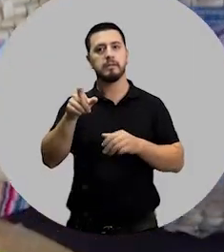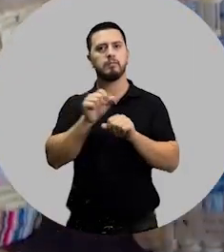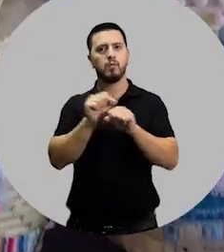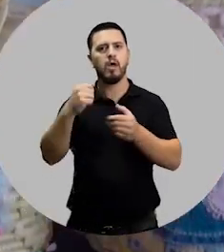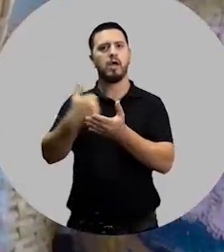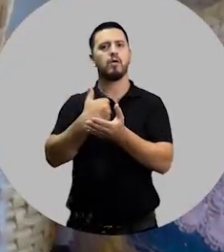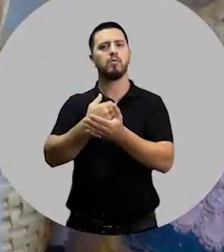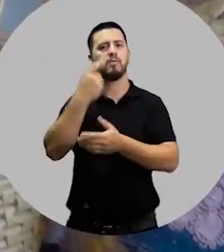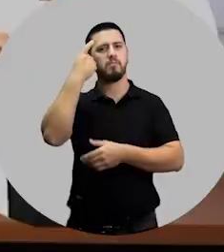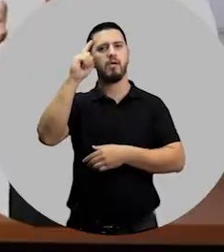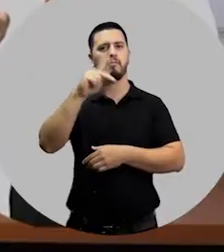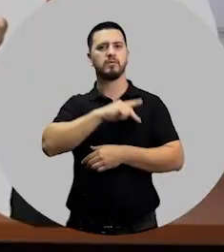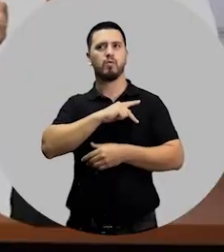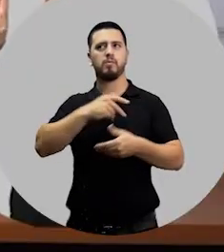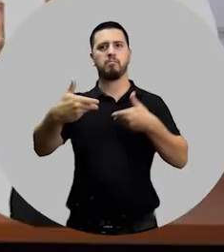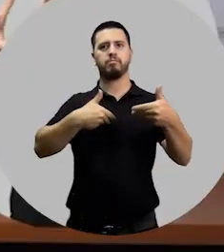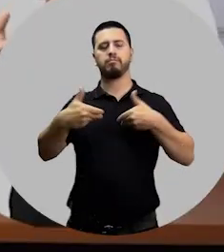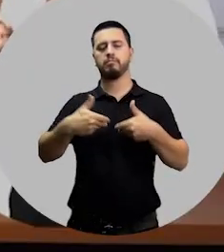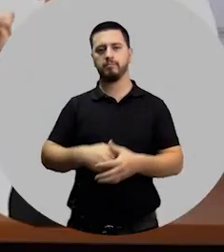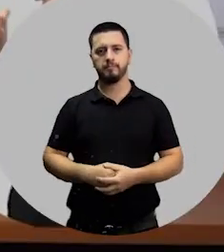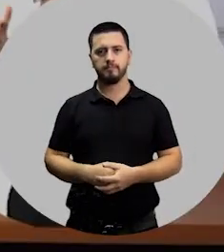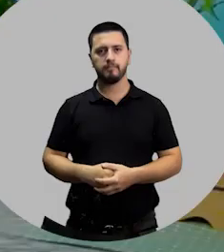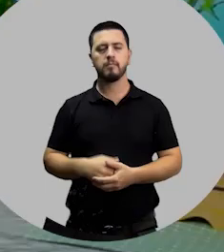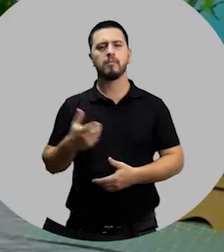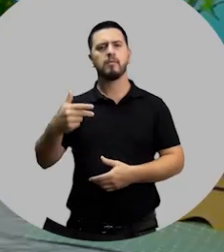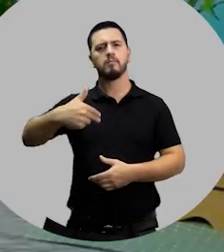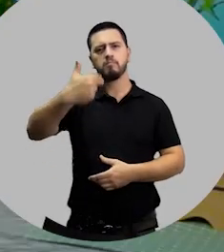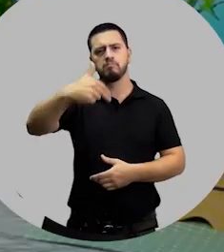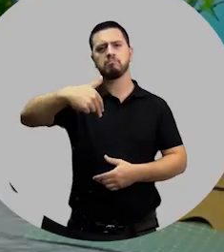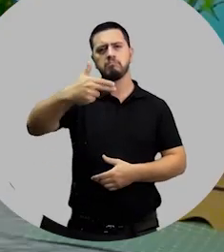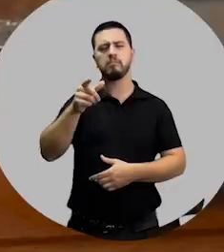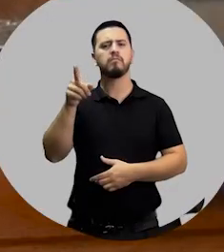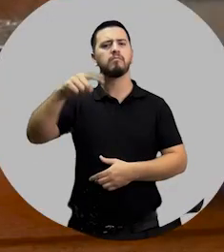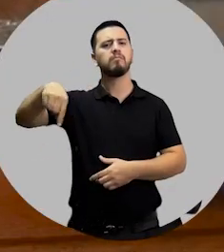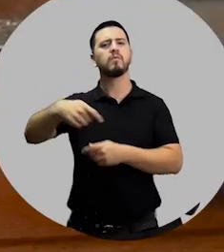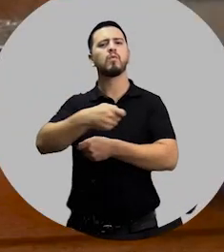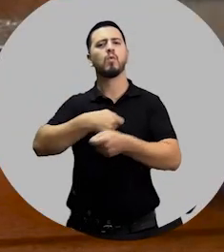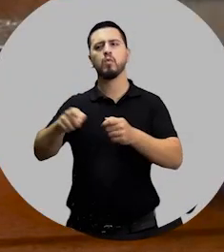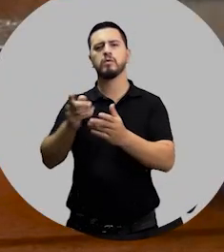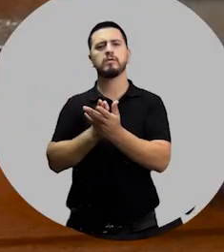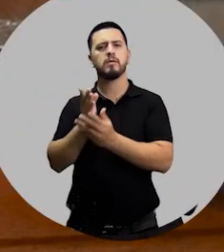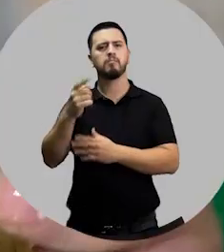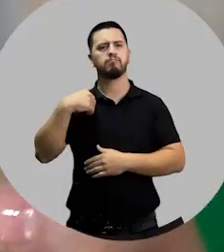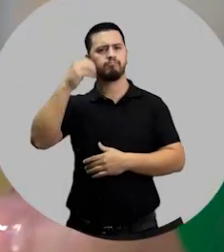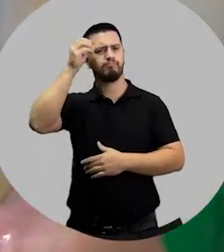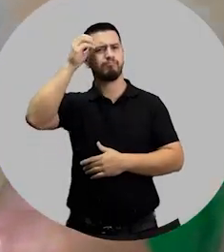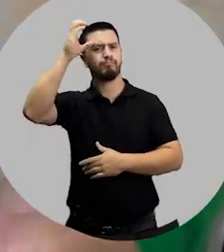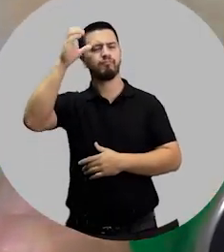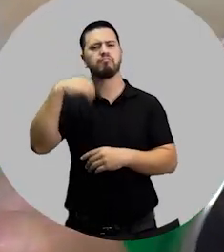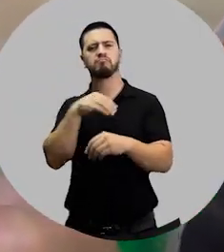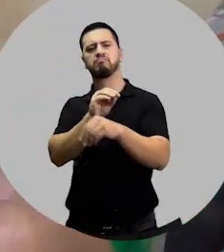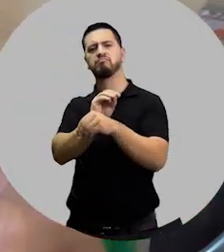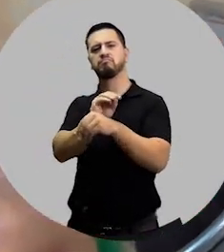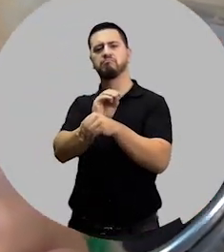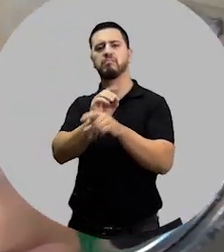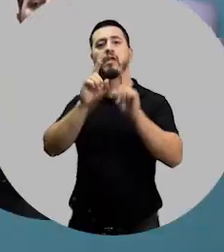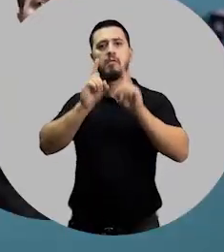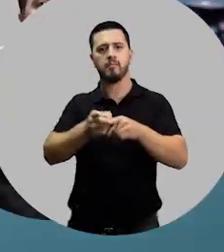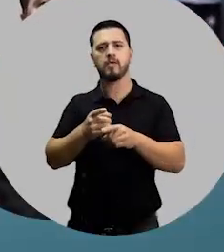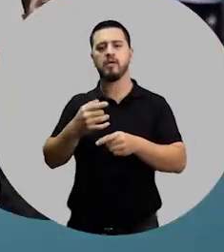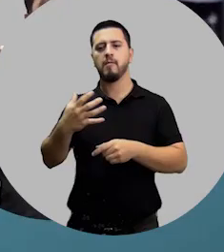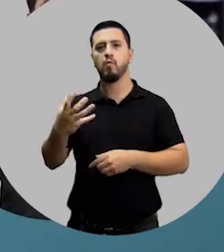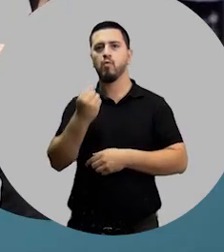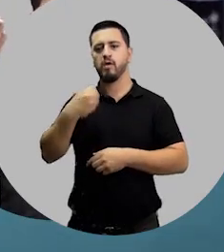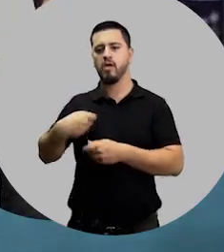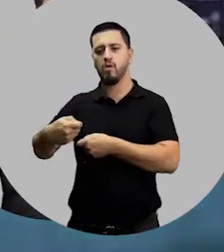a conectarnos con más gente. En cada programa, los emprendedores comparten sus conocimientos y al mismo tiempo promocionan